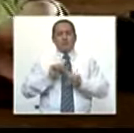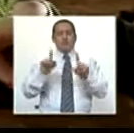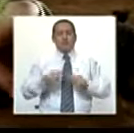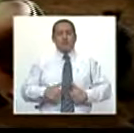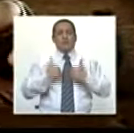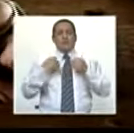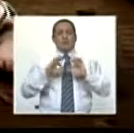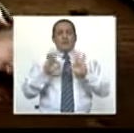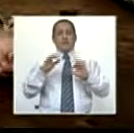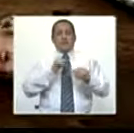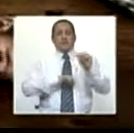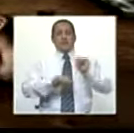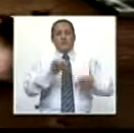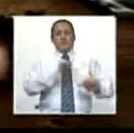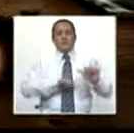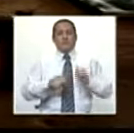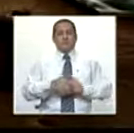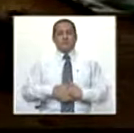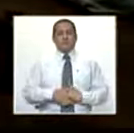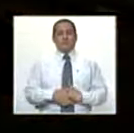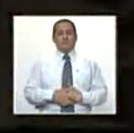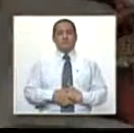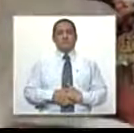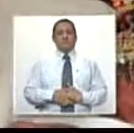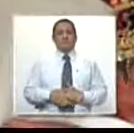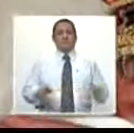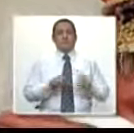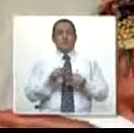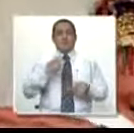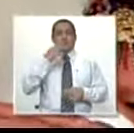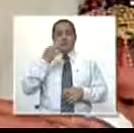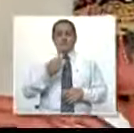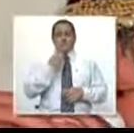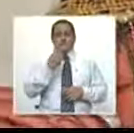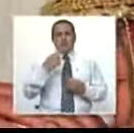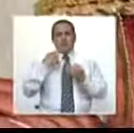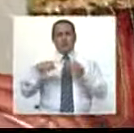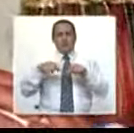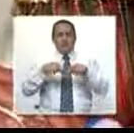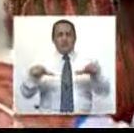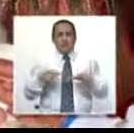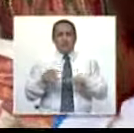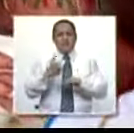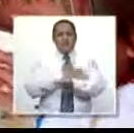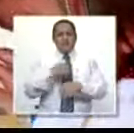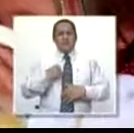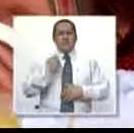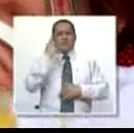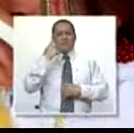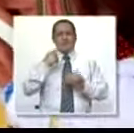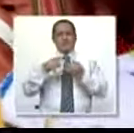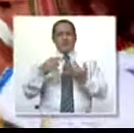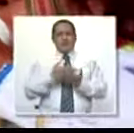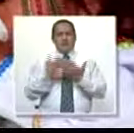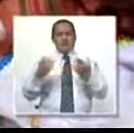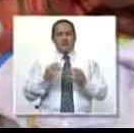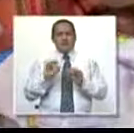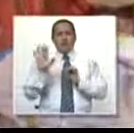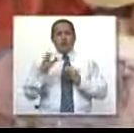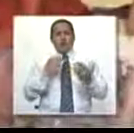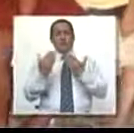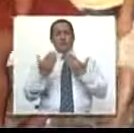sobreviven al horror en realidades donde hemos aprendido a comprender la diversidad de